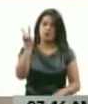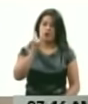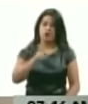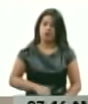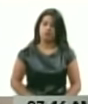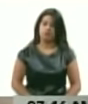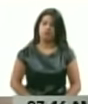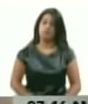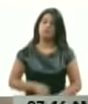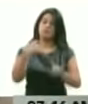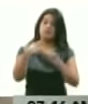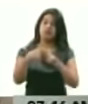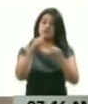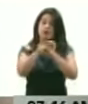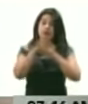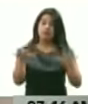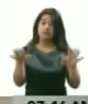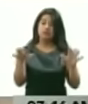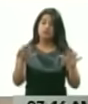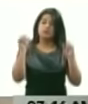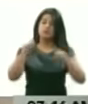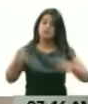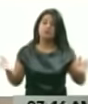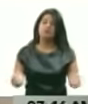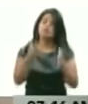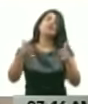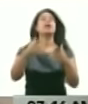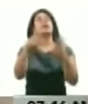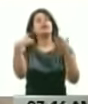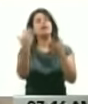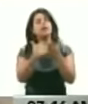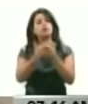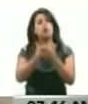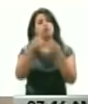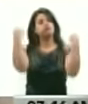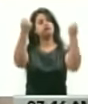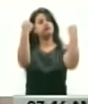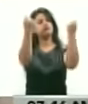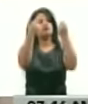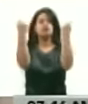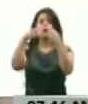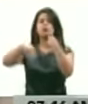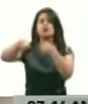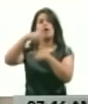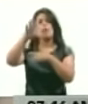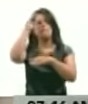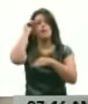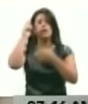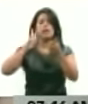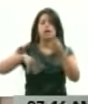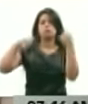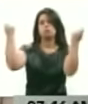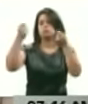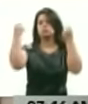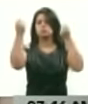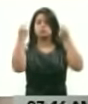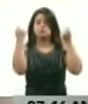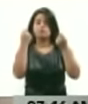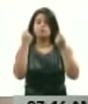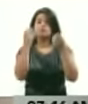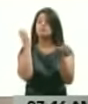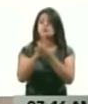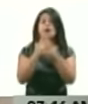Estas redes promueven el libro permanentemente en actividades, no solamente con el